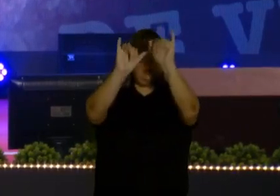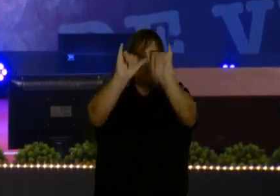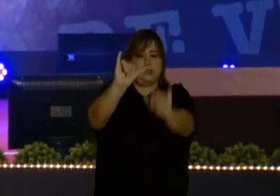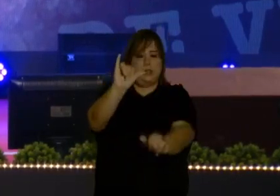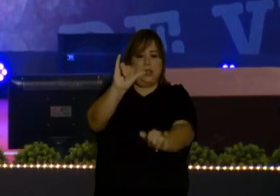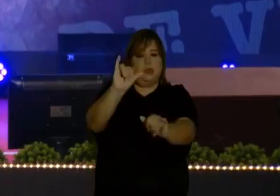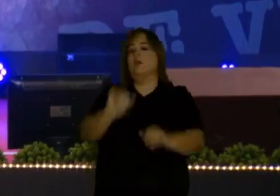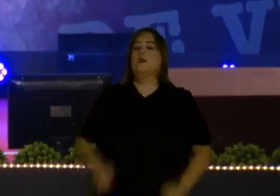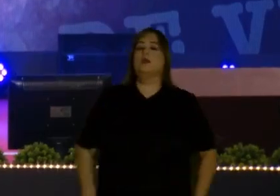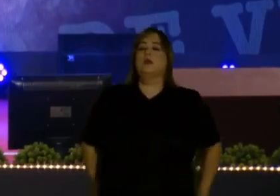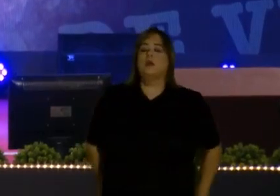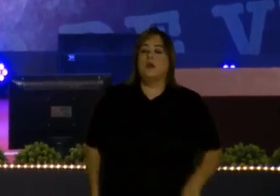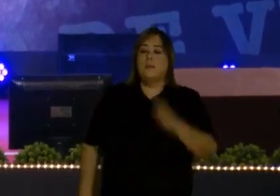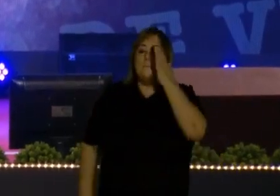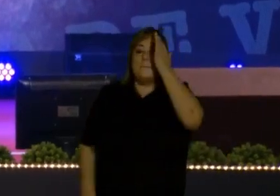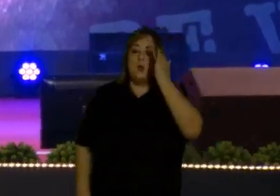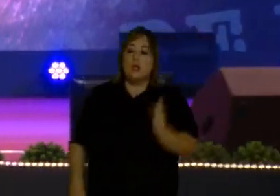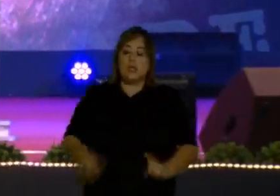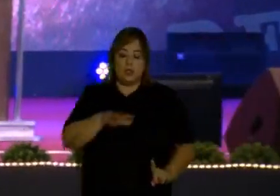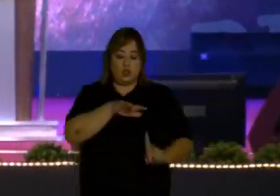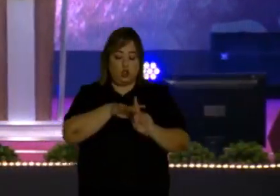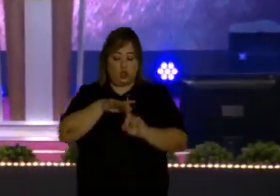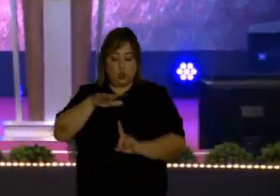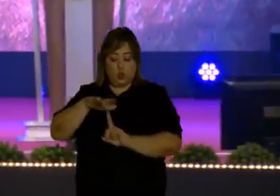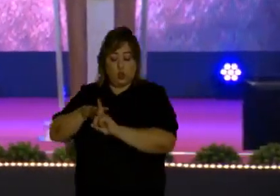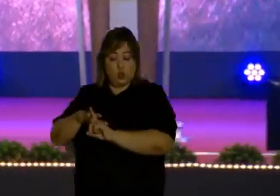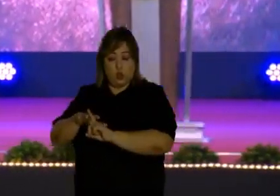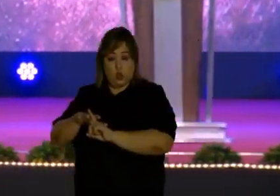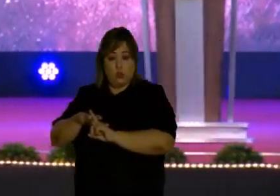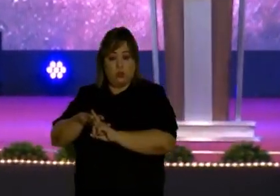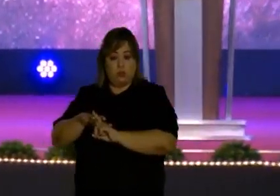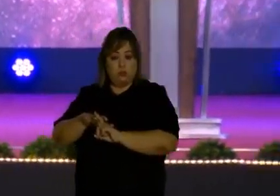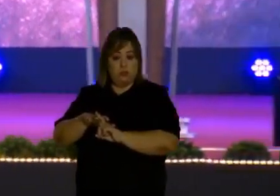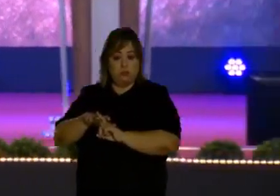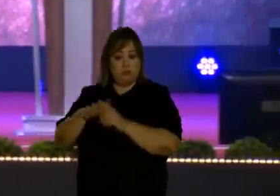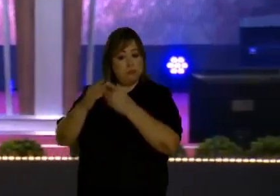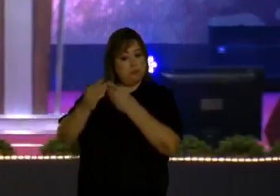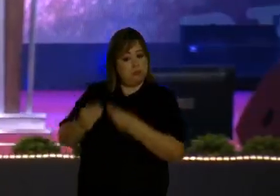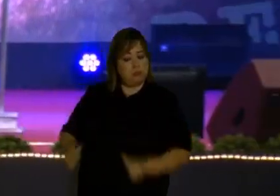circunstancias son pasajeras. No tomes decisiones permanentes